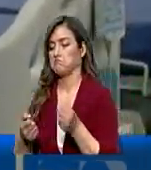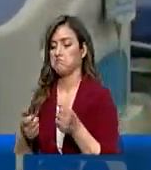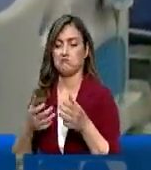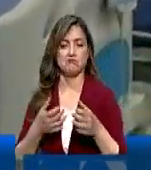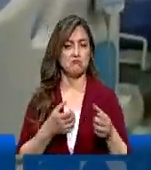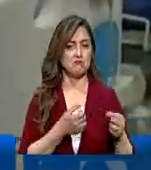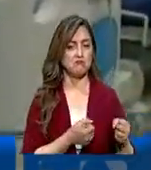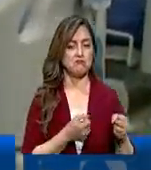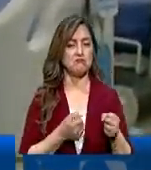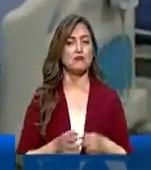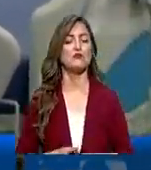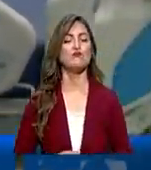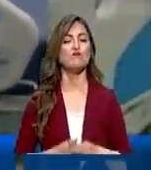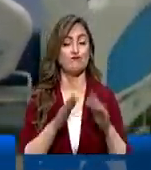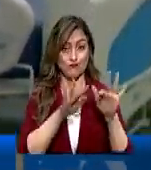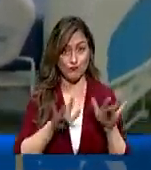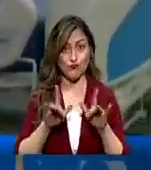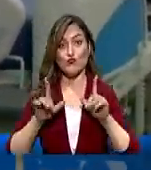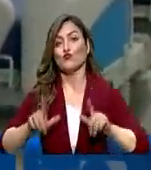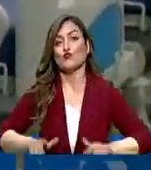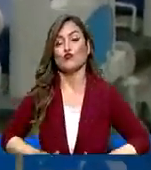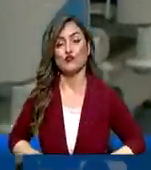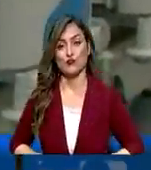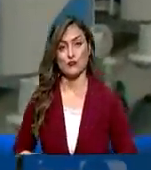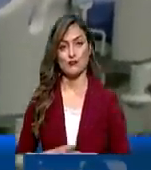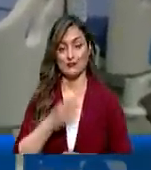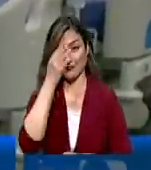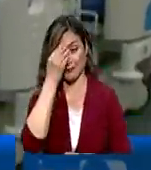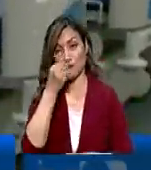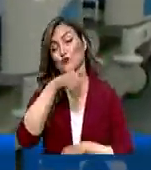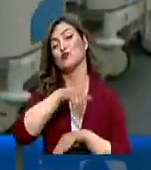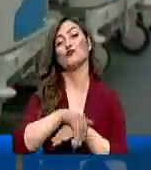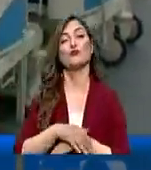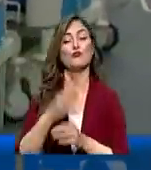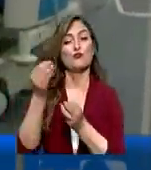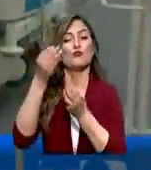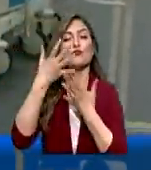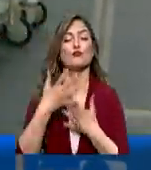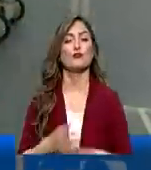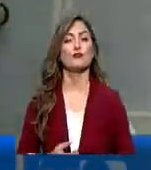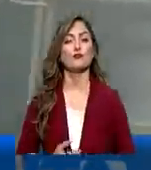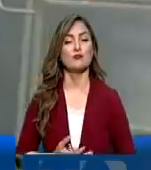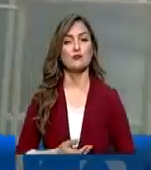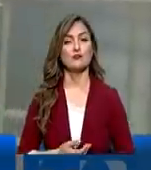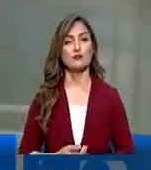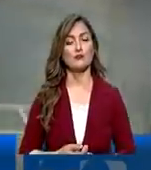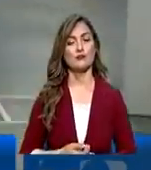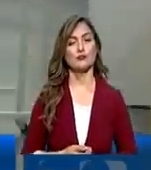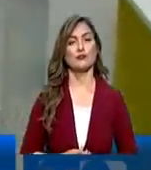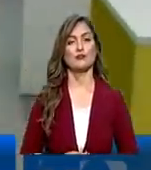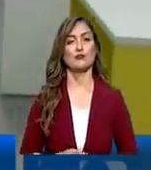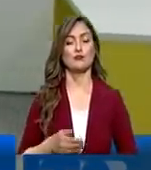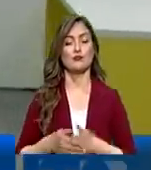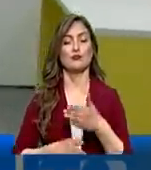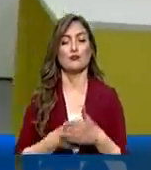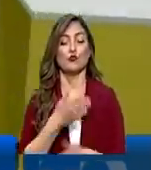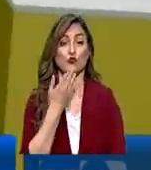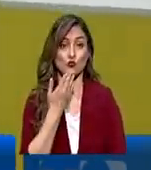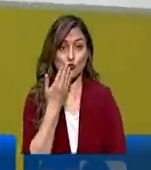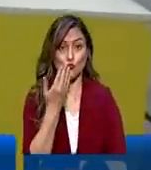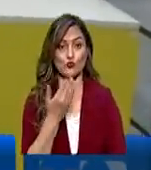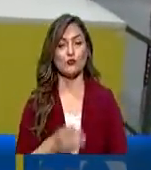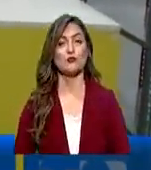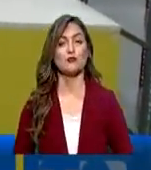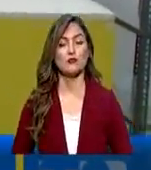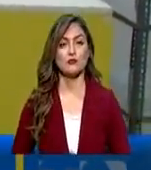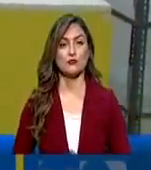momento con la secretaria de Salud, Jimena Abarca. Muy buenas tardes, para que nos comente cómo va a hacer todo este proceso de